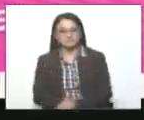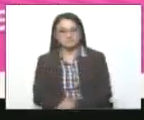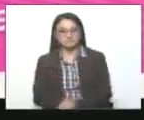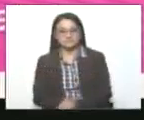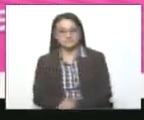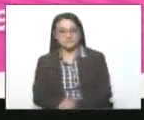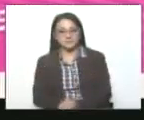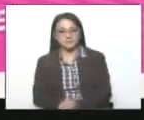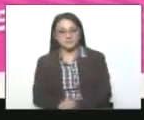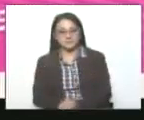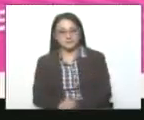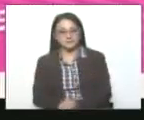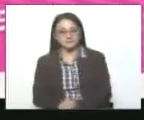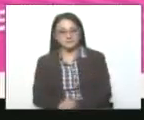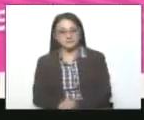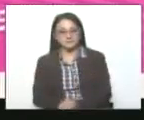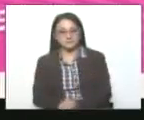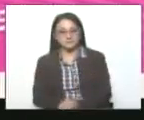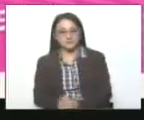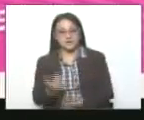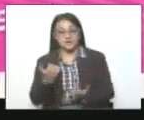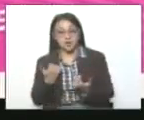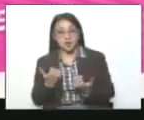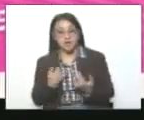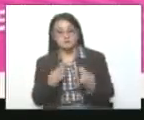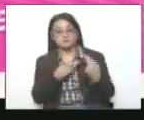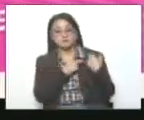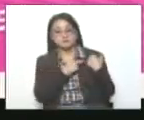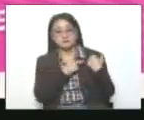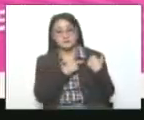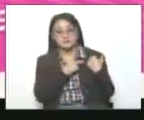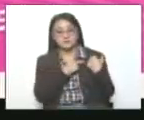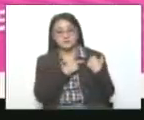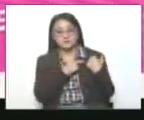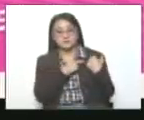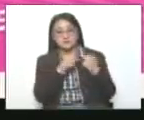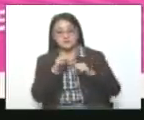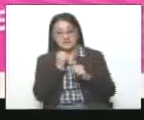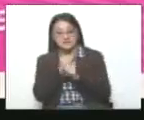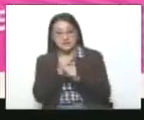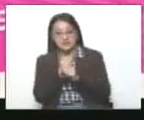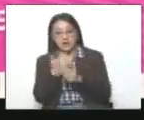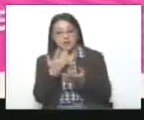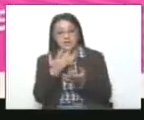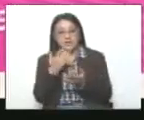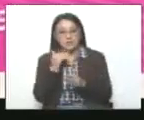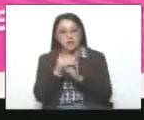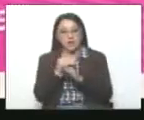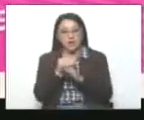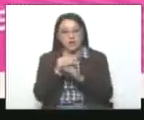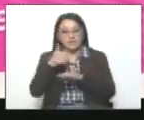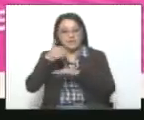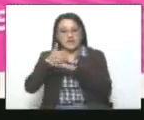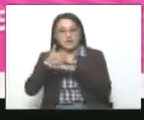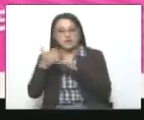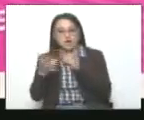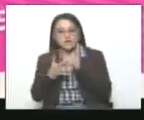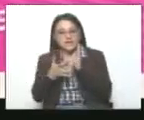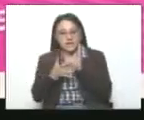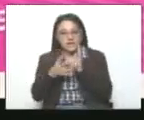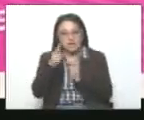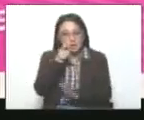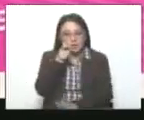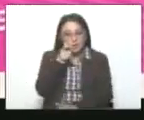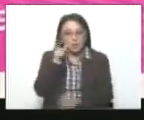toca la labor de un manager, de un director técnico, de